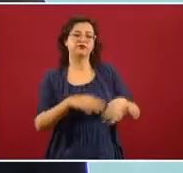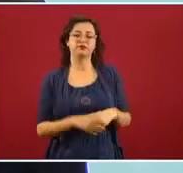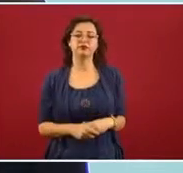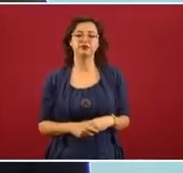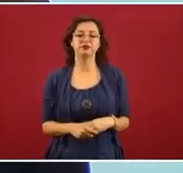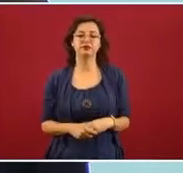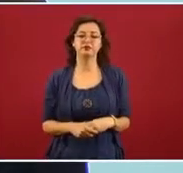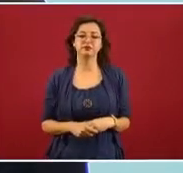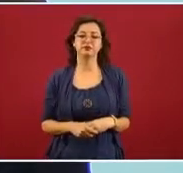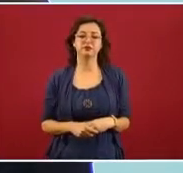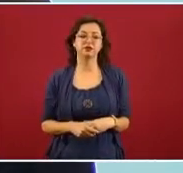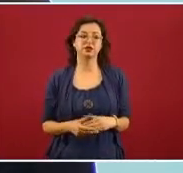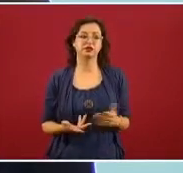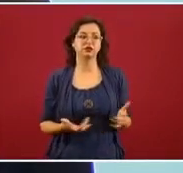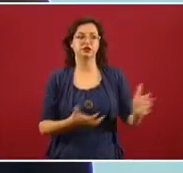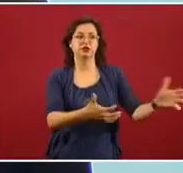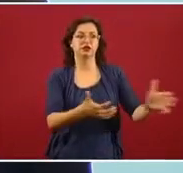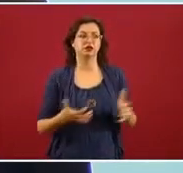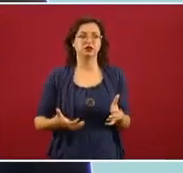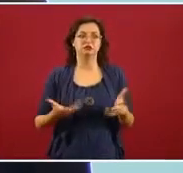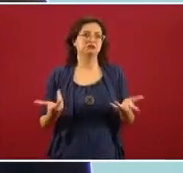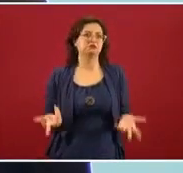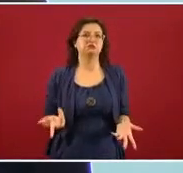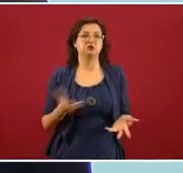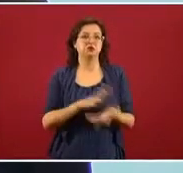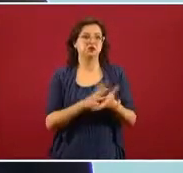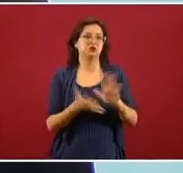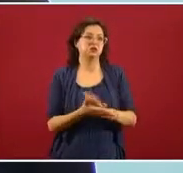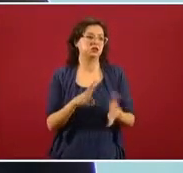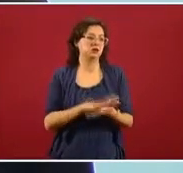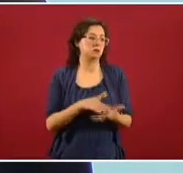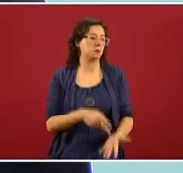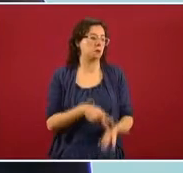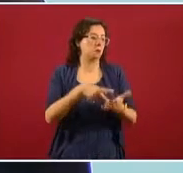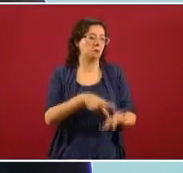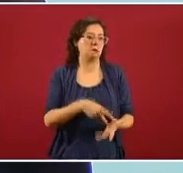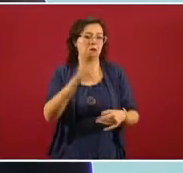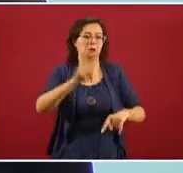mucho aseguramiento porque unos cuantos kilos de tortilla,